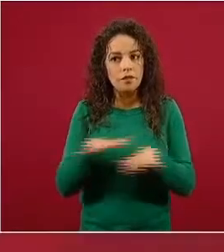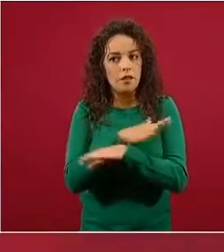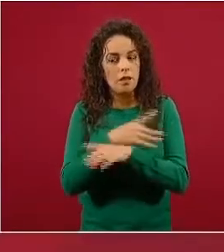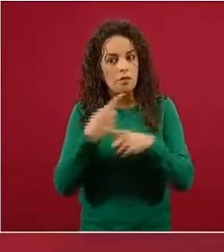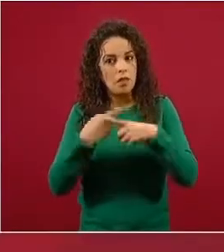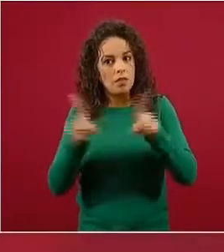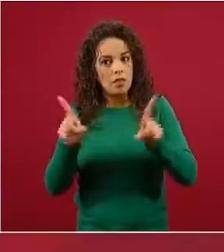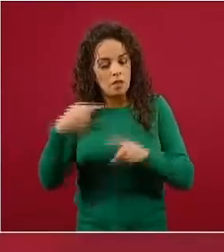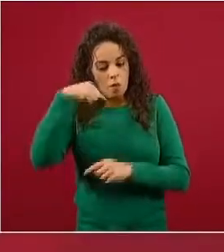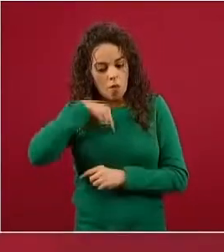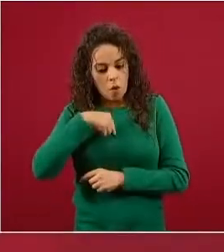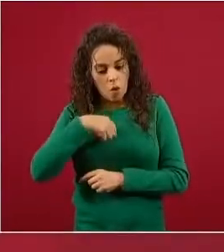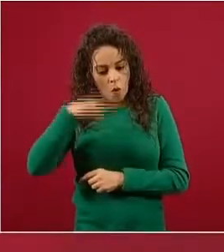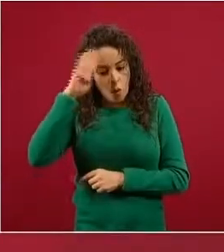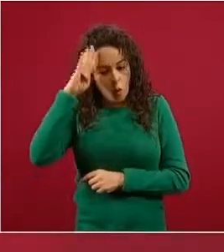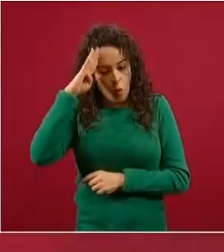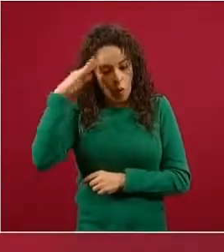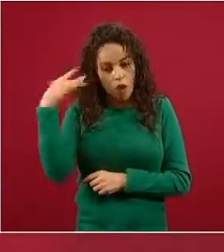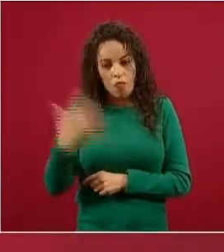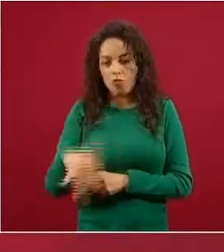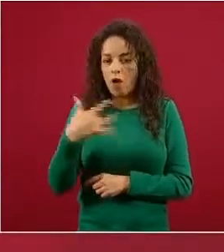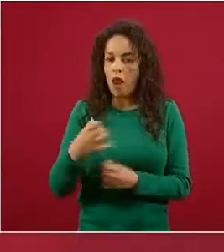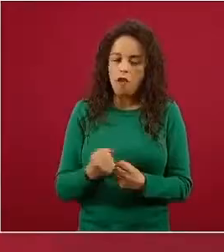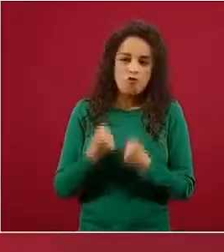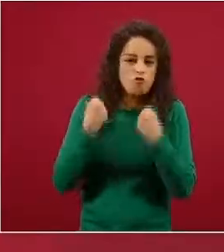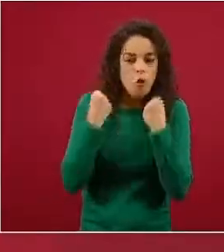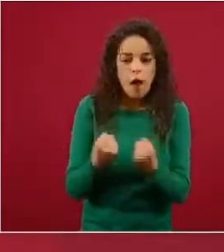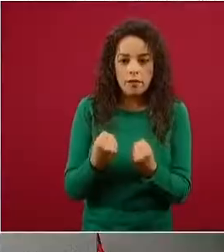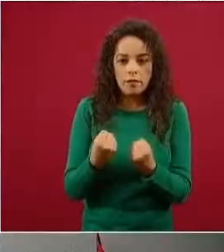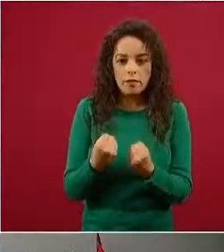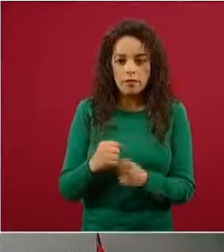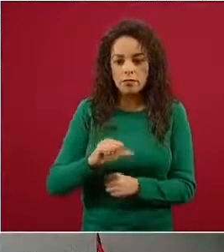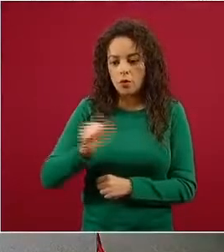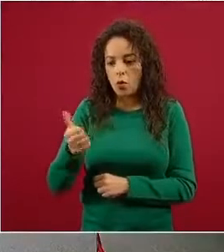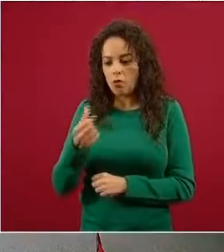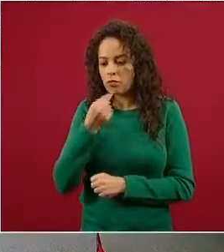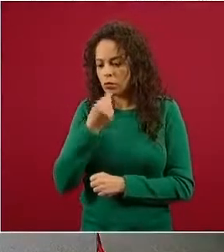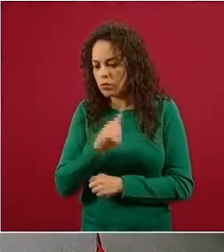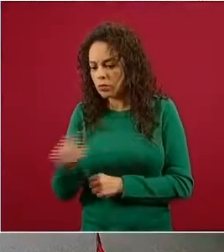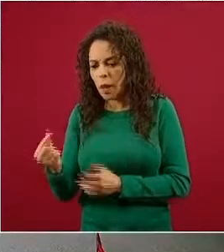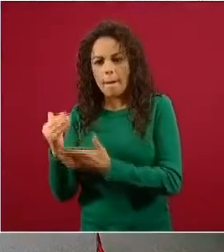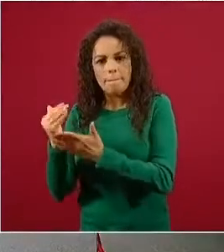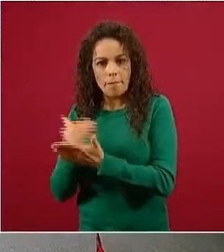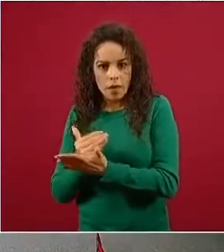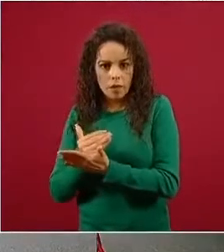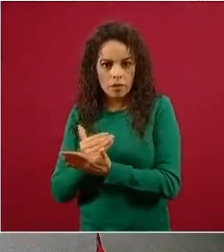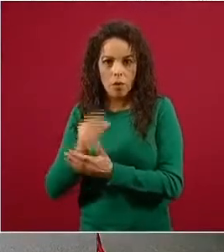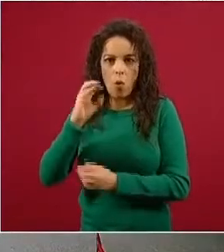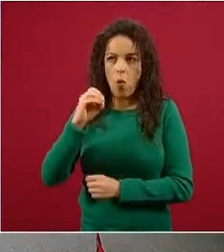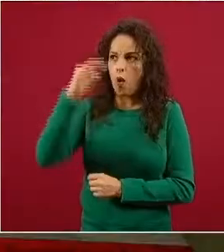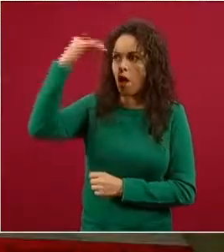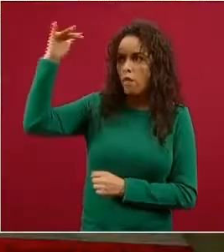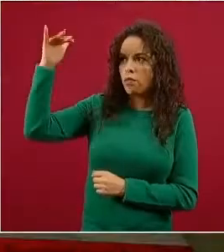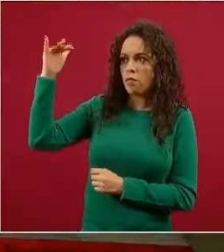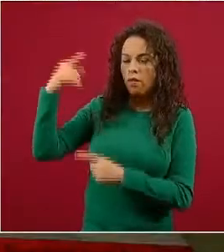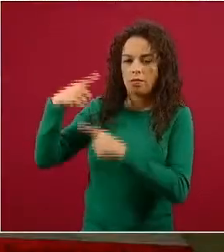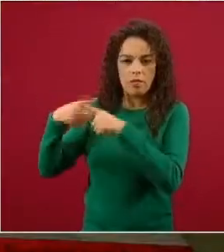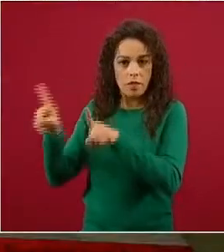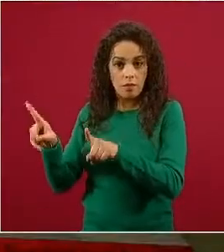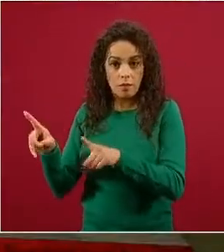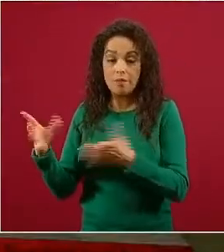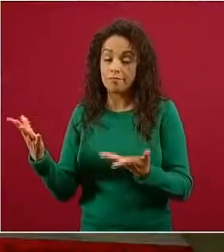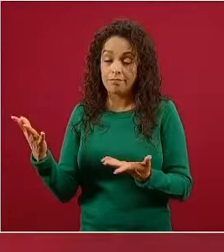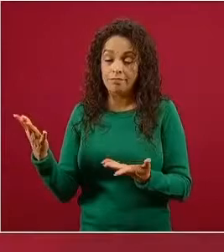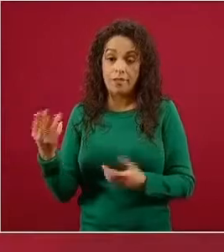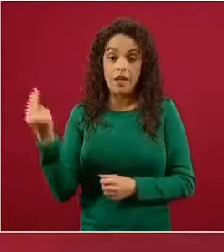pública también. Perdimos, como lo comentó la doctora Lorena Rodríguez Bores, la libertad. Al momento en que dijimos hay que